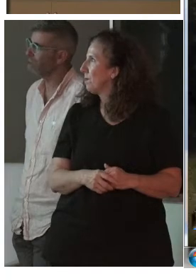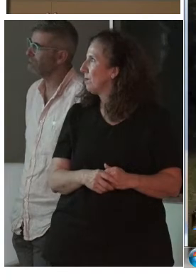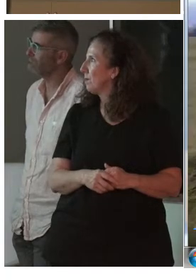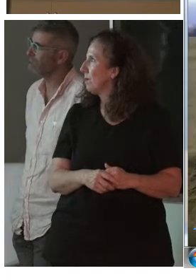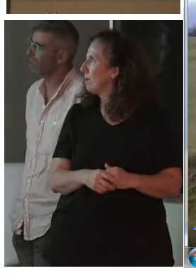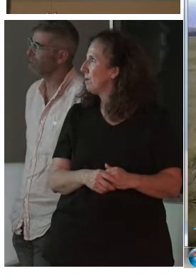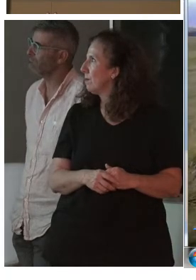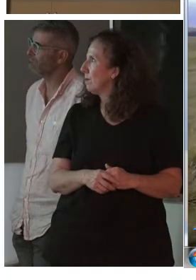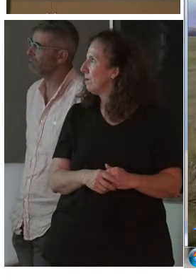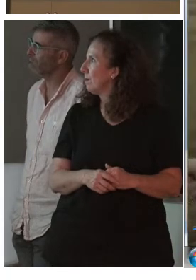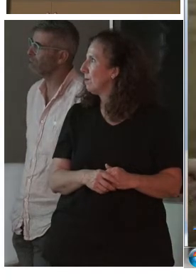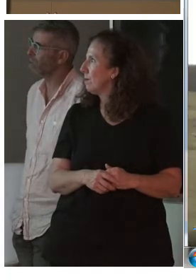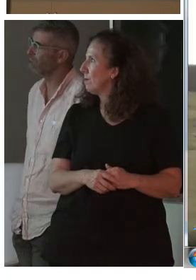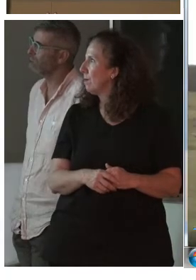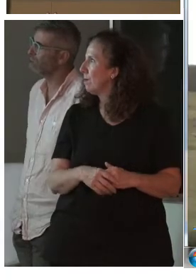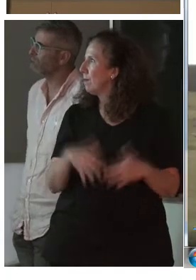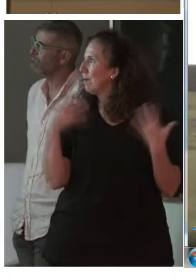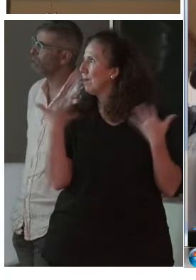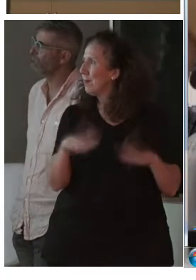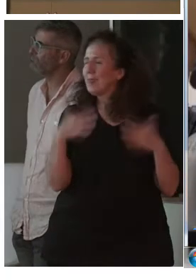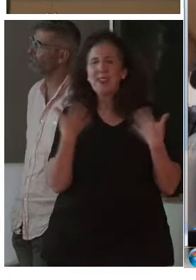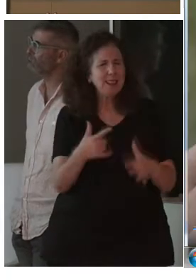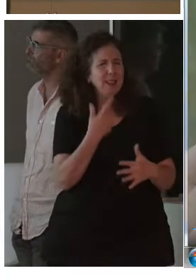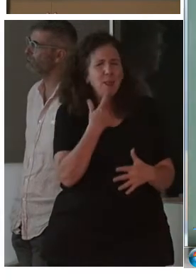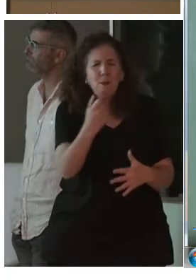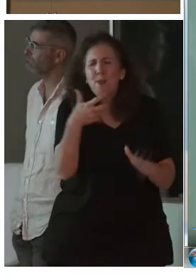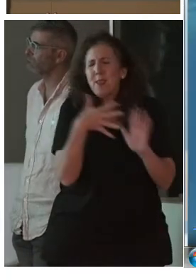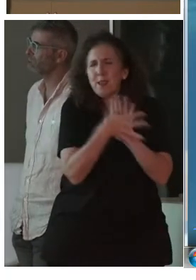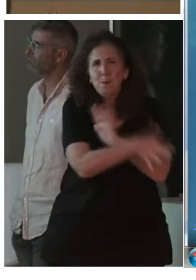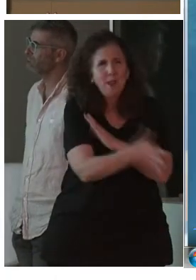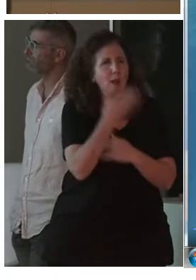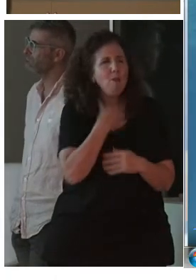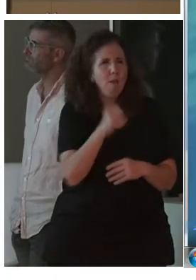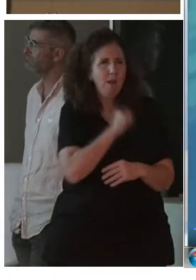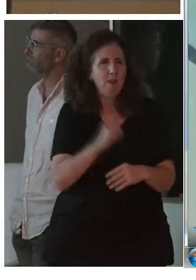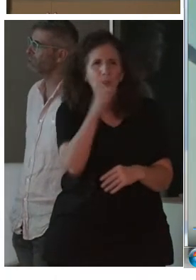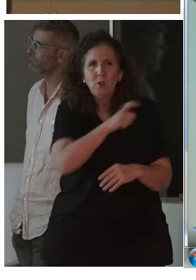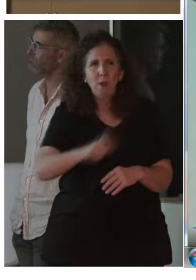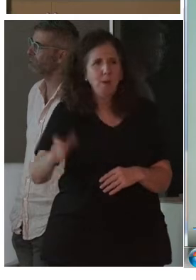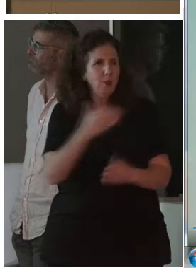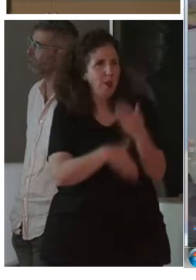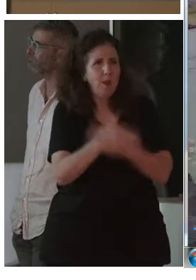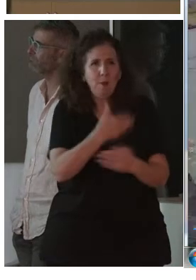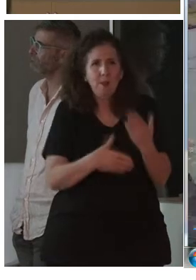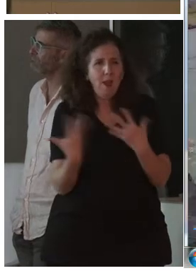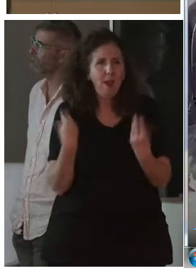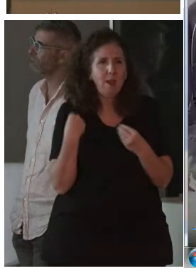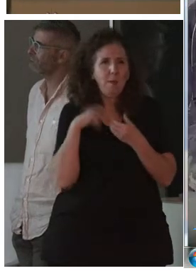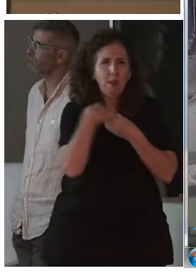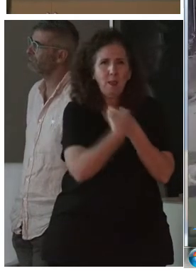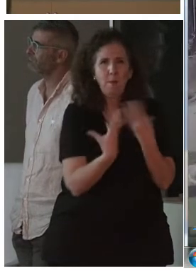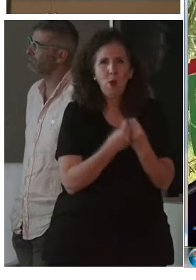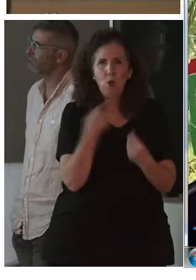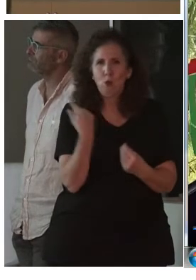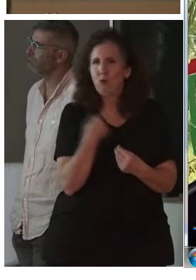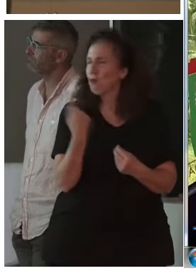Es indescriptible cuando te das cuenta de lo lindo que pueden ser las personas, la alegría que te traen. Y sin la ayuda de todo este